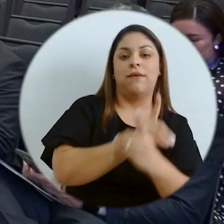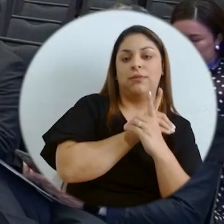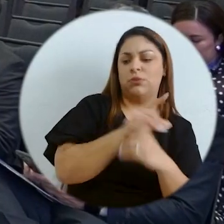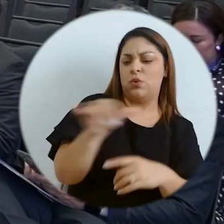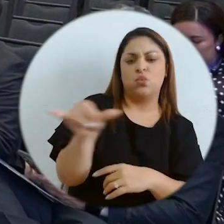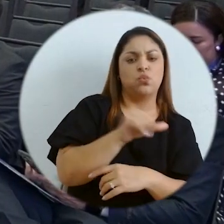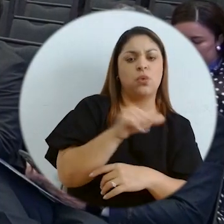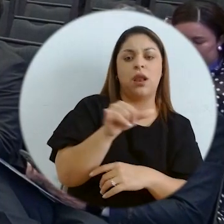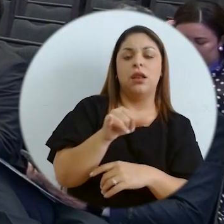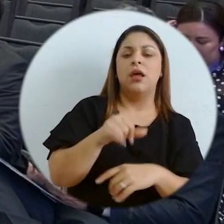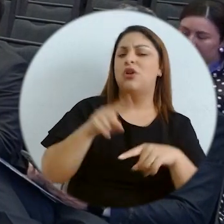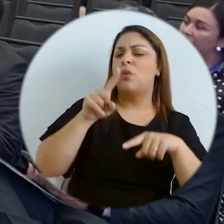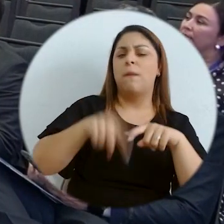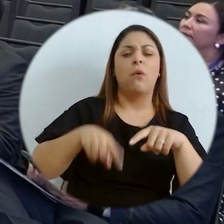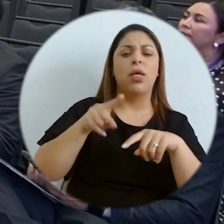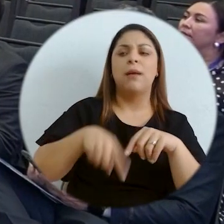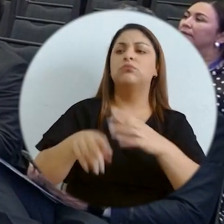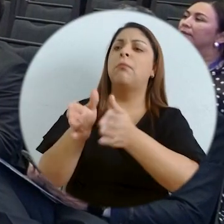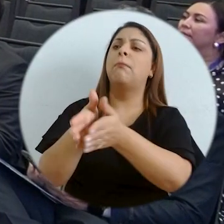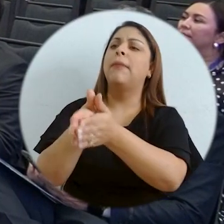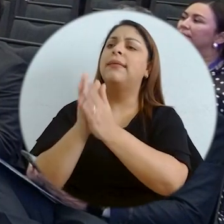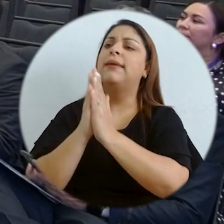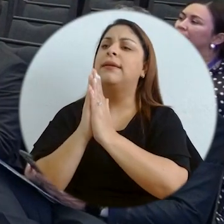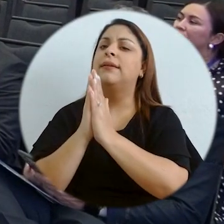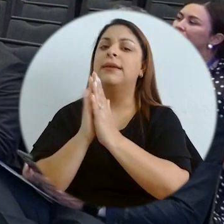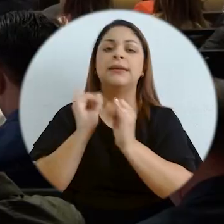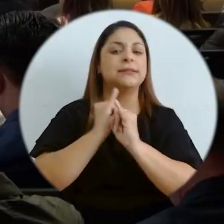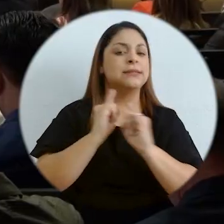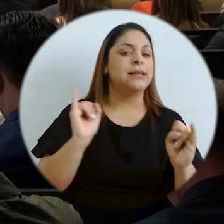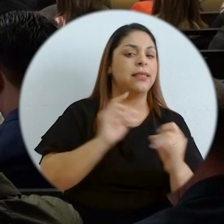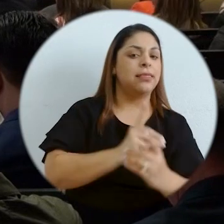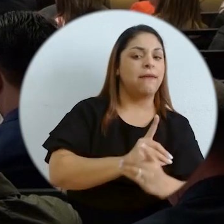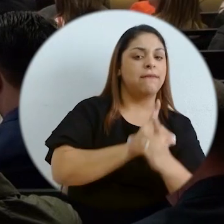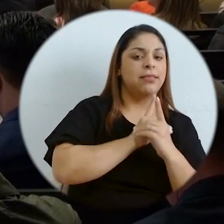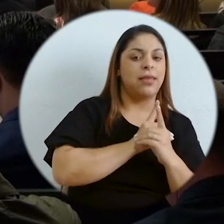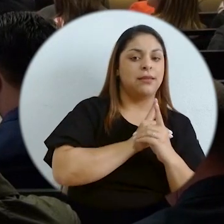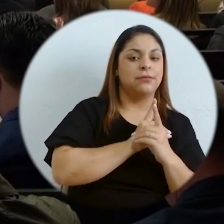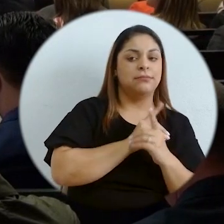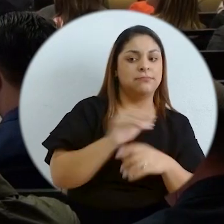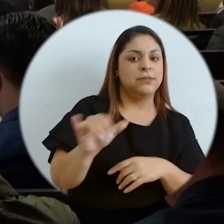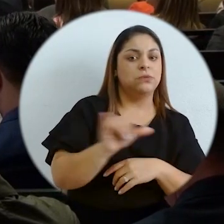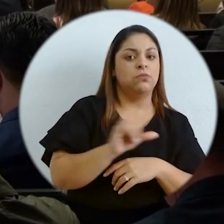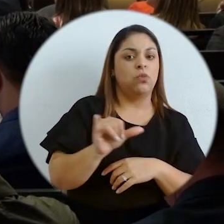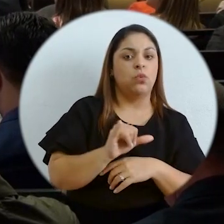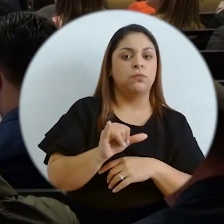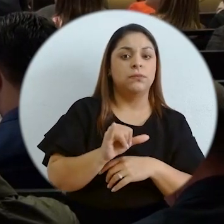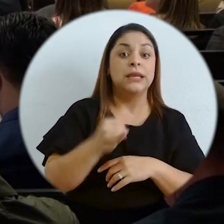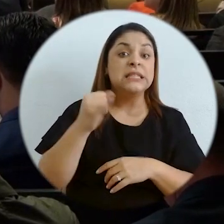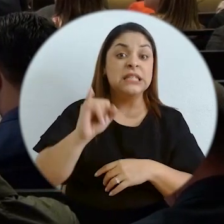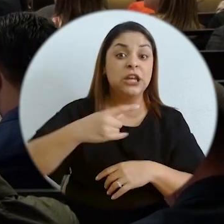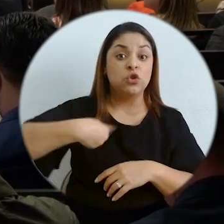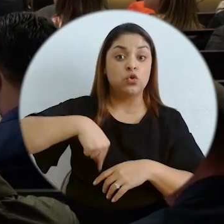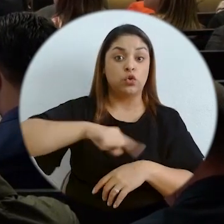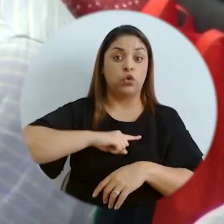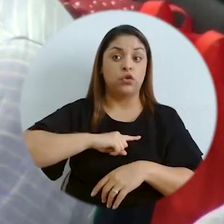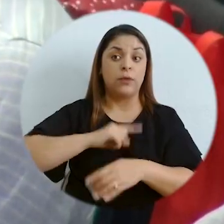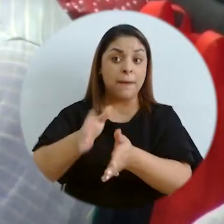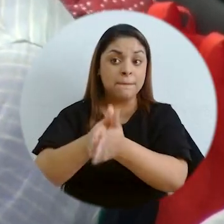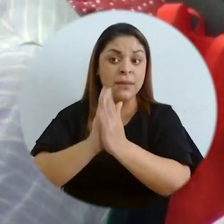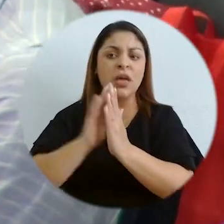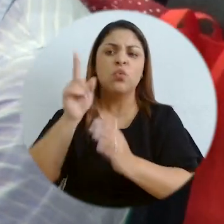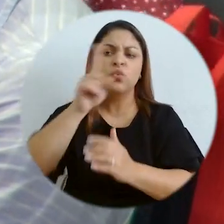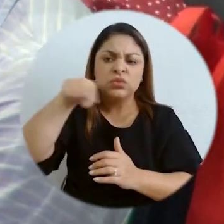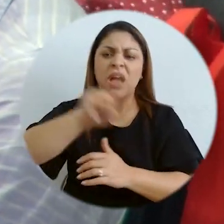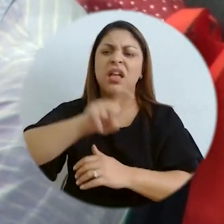una cosa distinta para nosotros que lo que estamos pidiendo para el resto de la sociedad. Si pedimos que los gobiernos sean